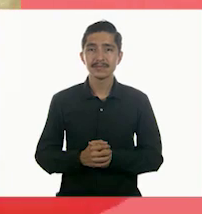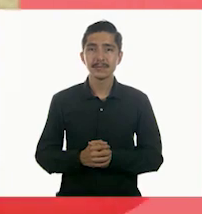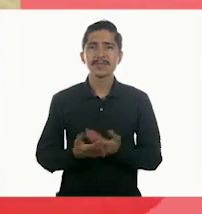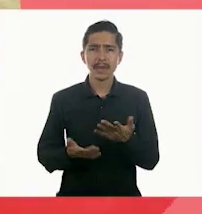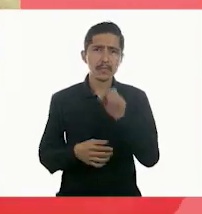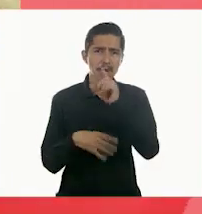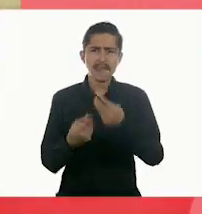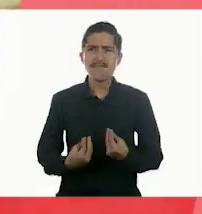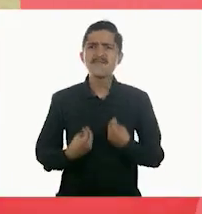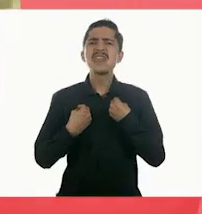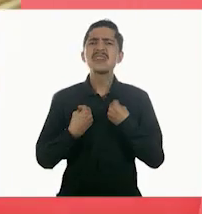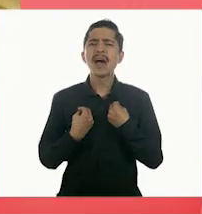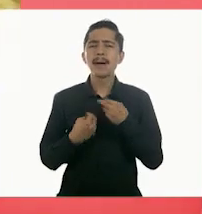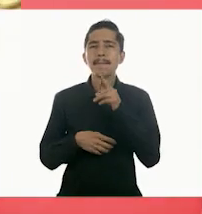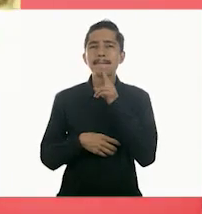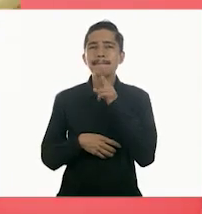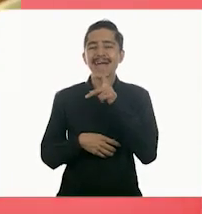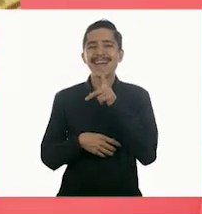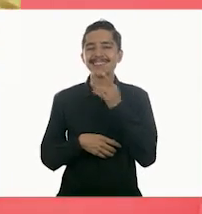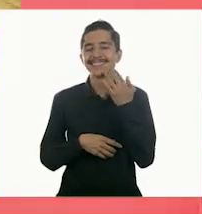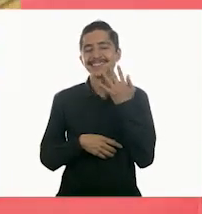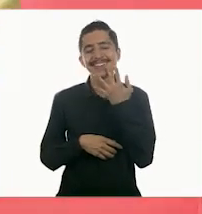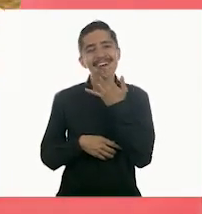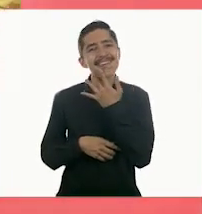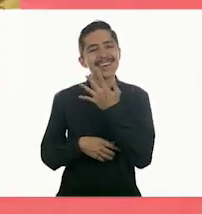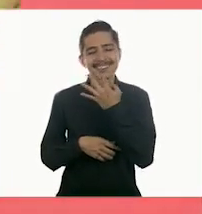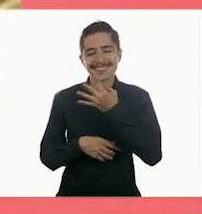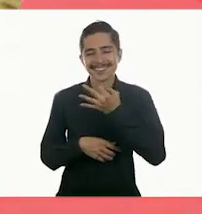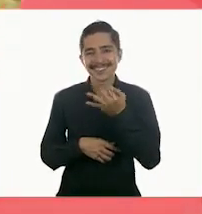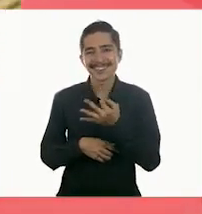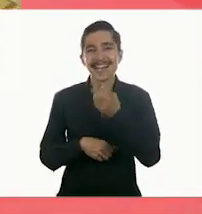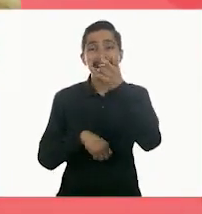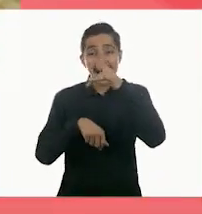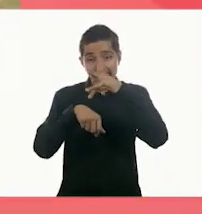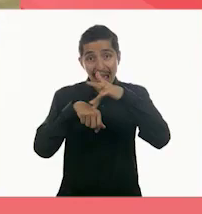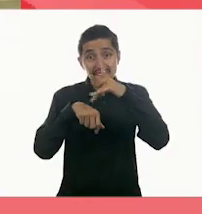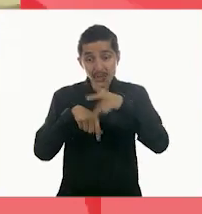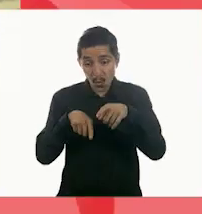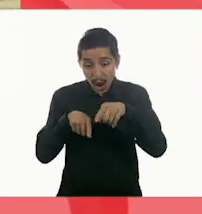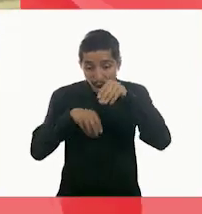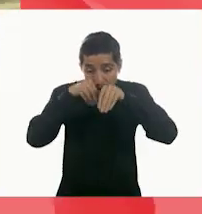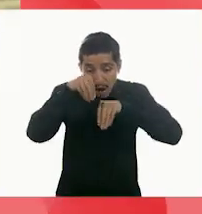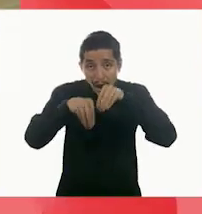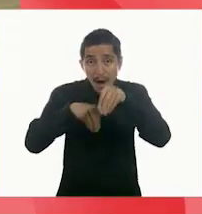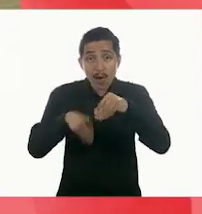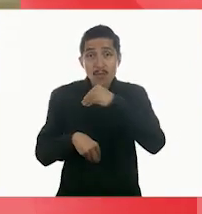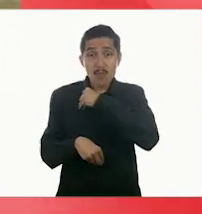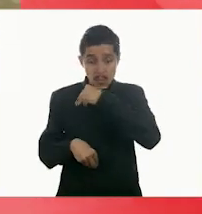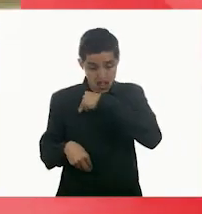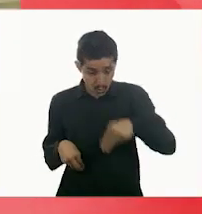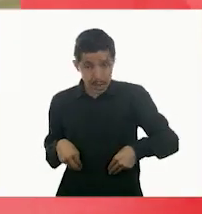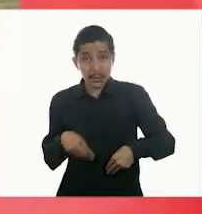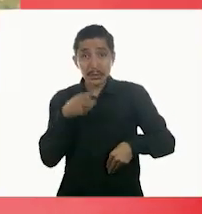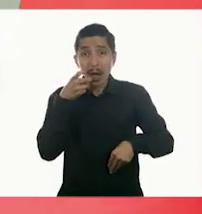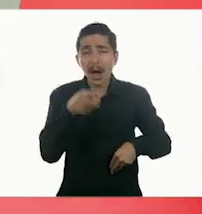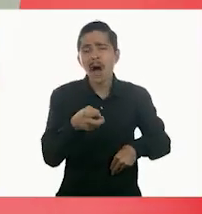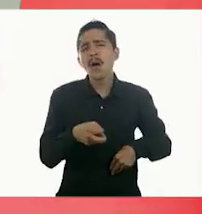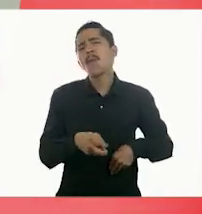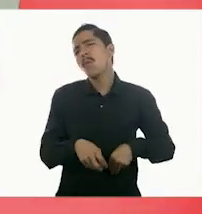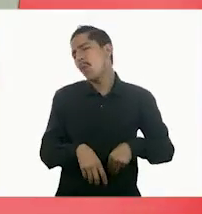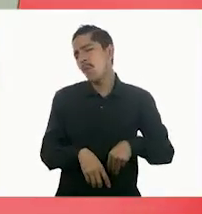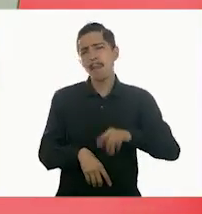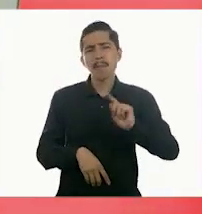Y la vida es mejor con sabor. Por ello, el queso que se produce en este municipio es